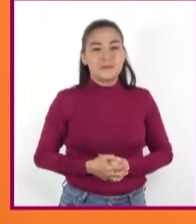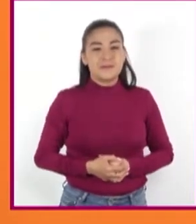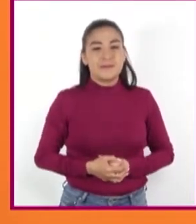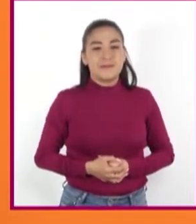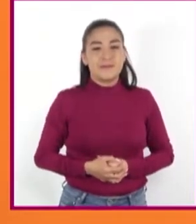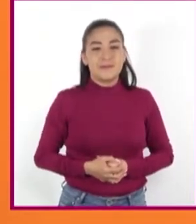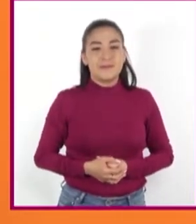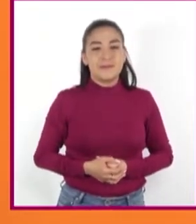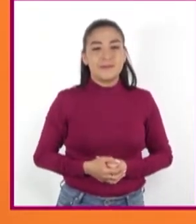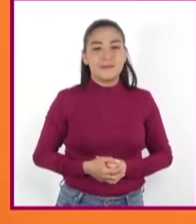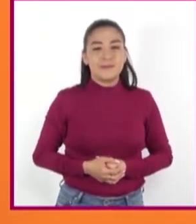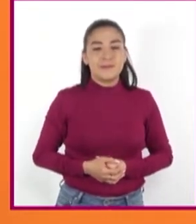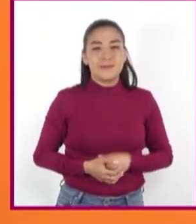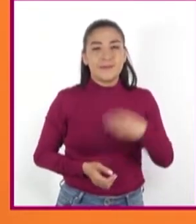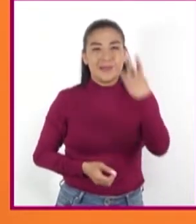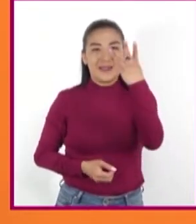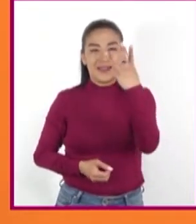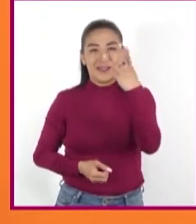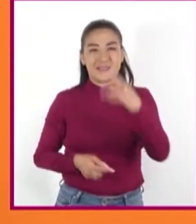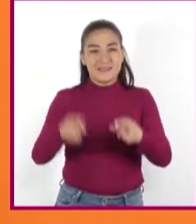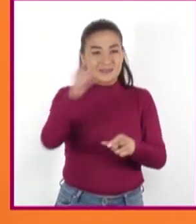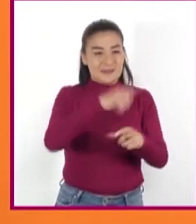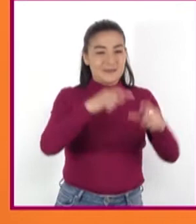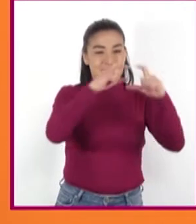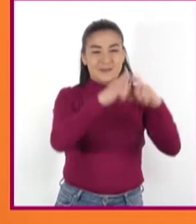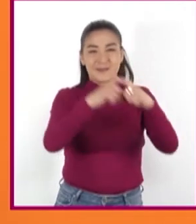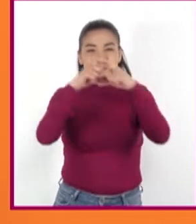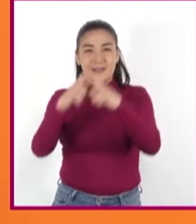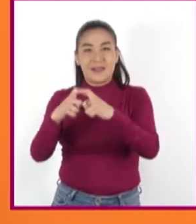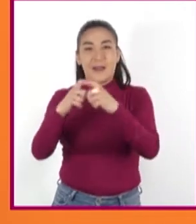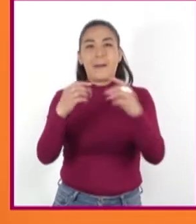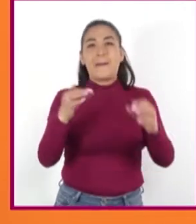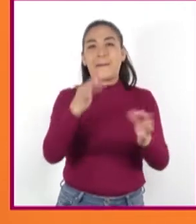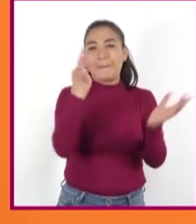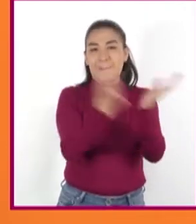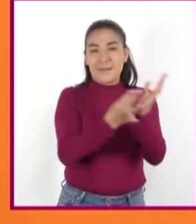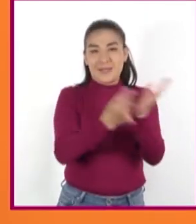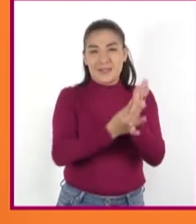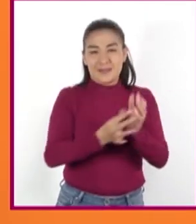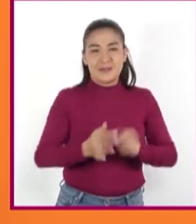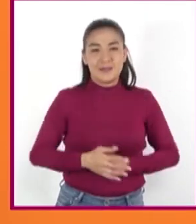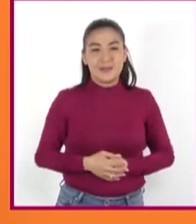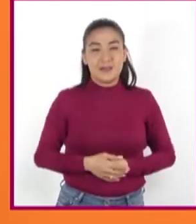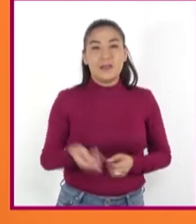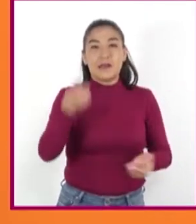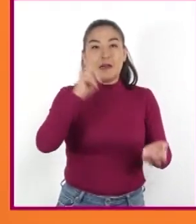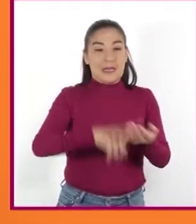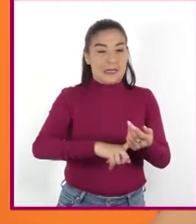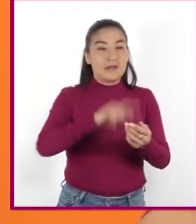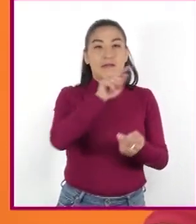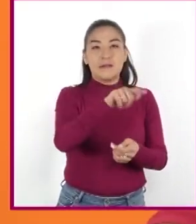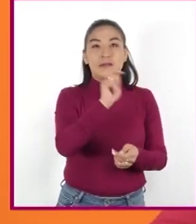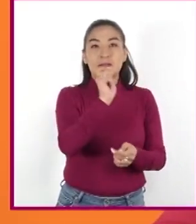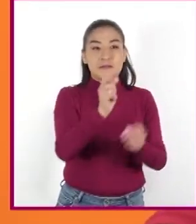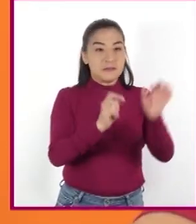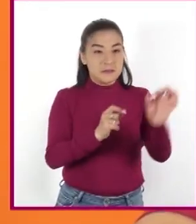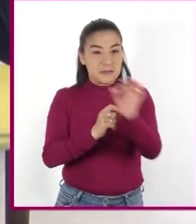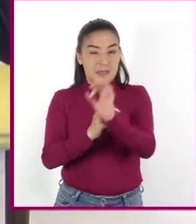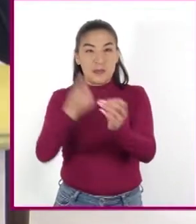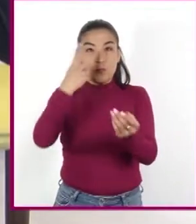3 objetos redondos de metal. Uno de ellos tiene 3 barcos.